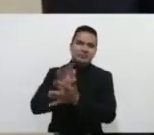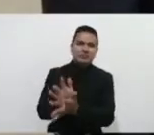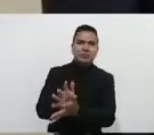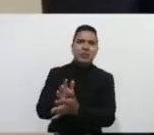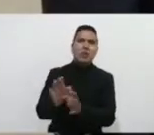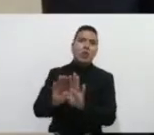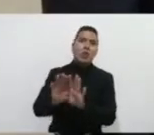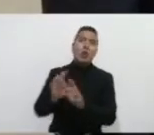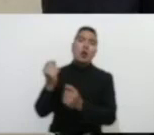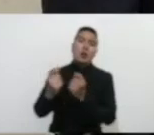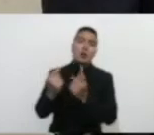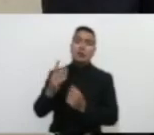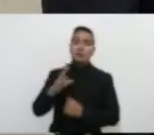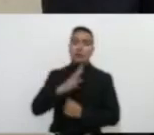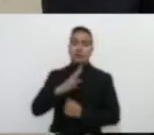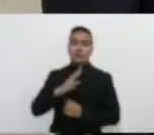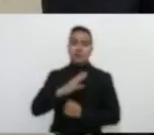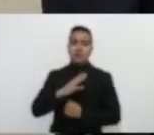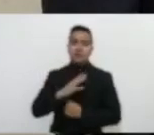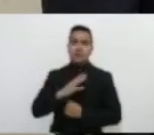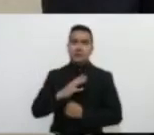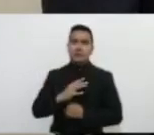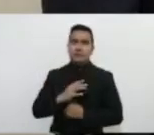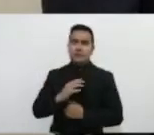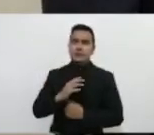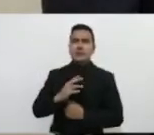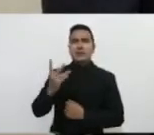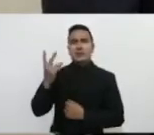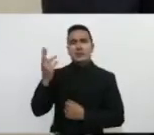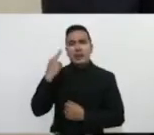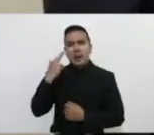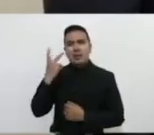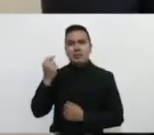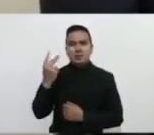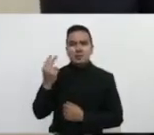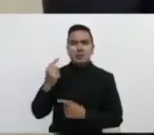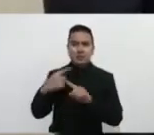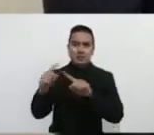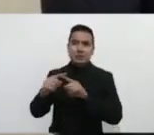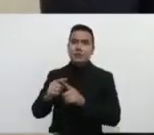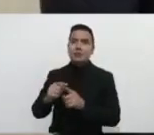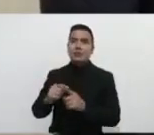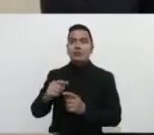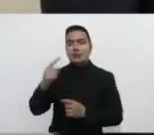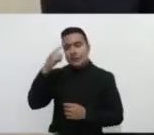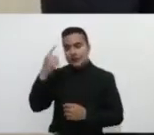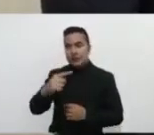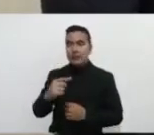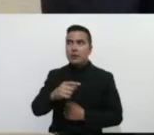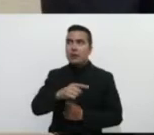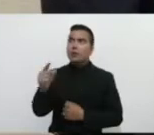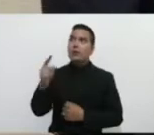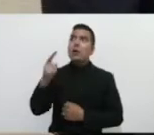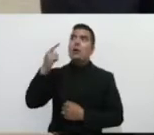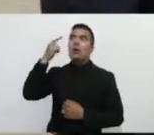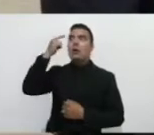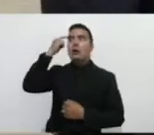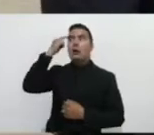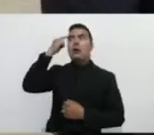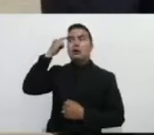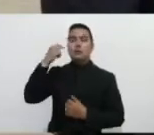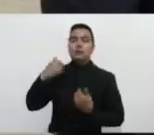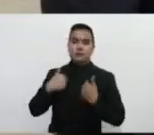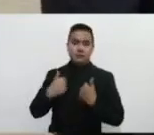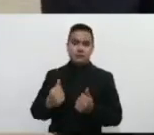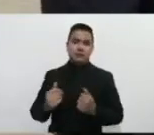de circunstancia, por ejemplo, que esa violencia se da en los spots de radio y televisión, entonces pueden acudir ante el INE para